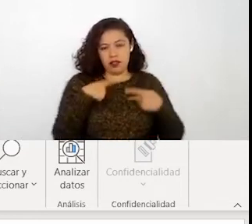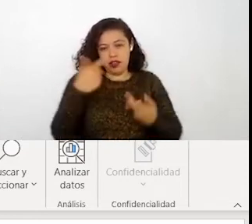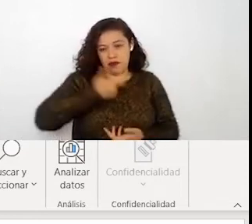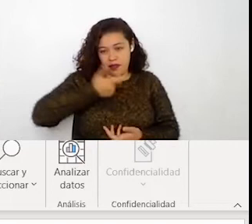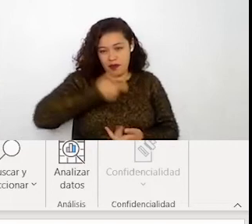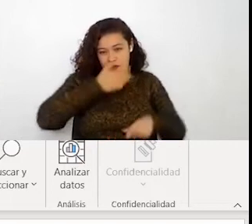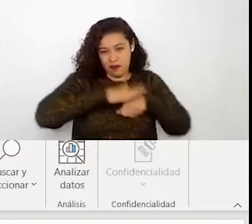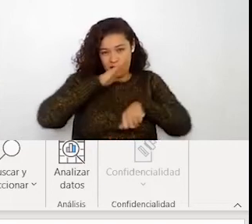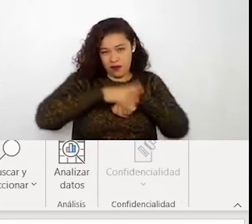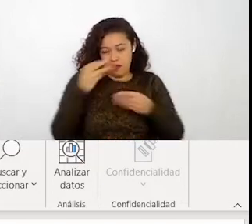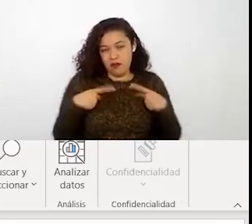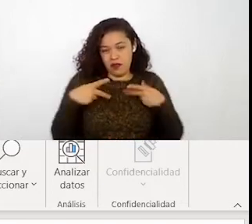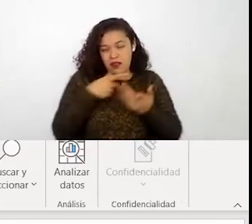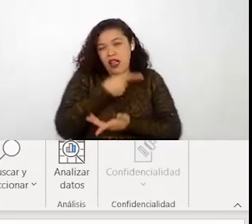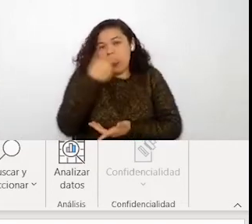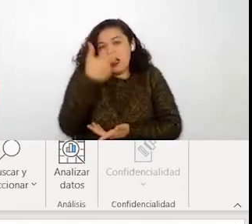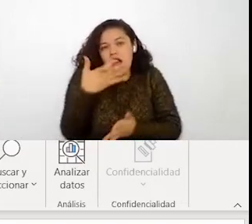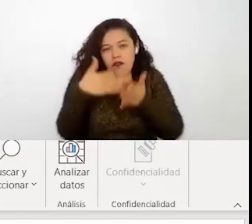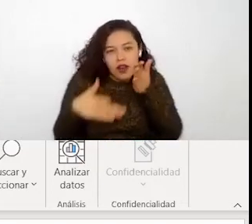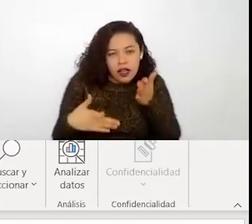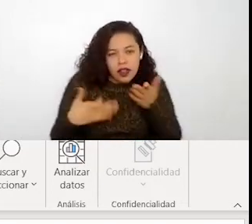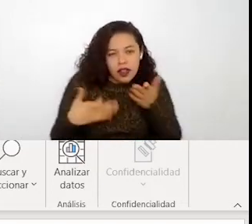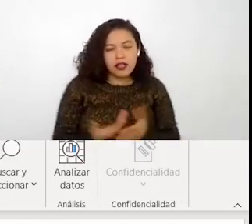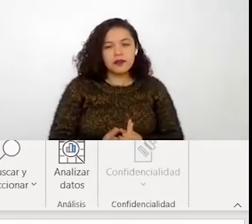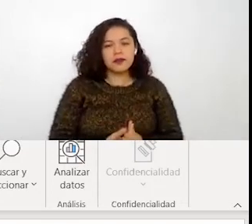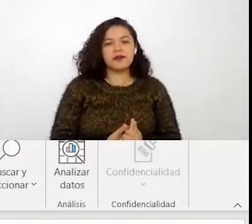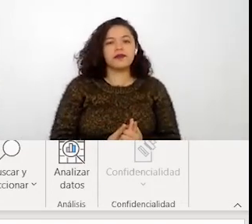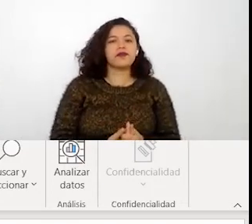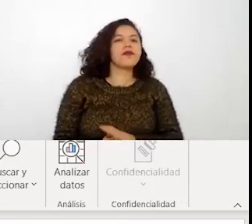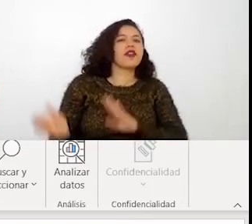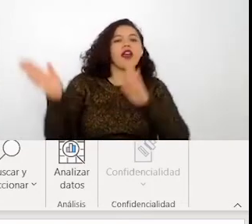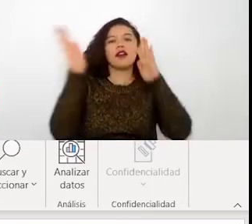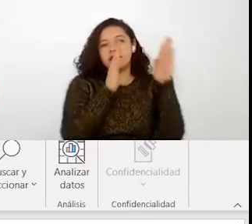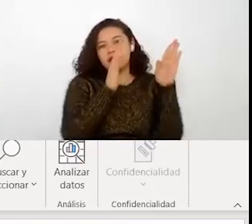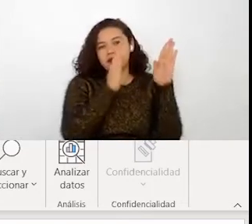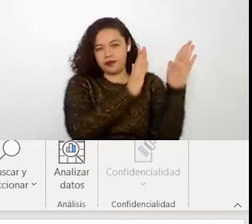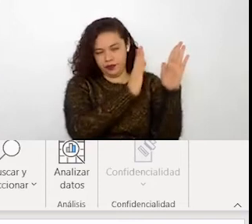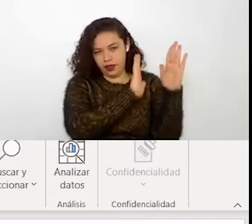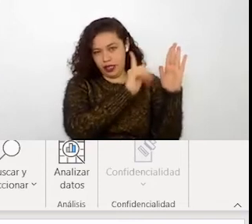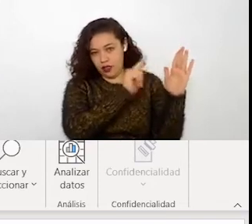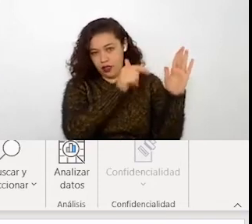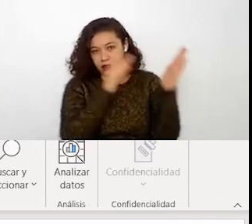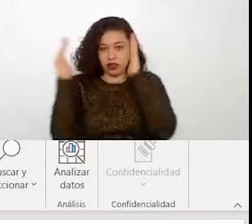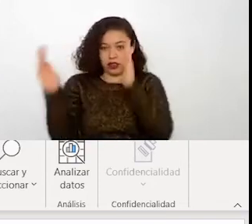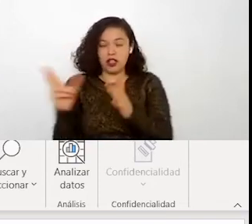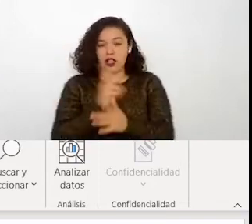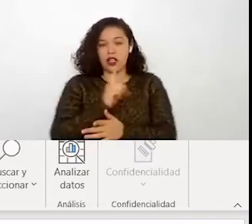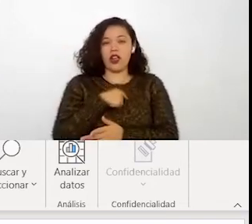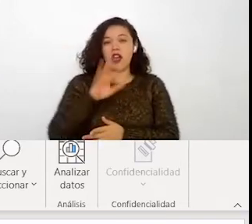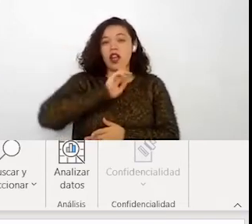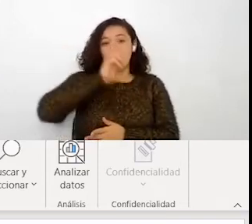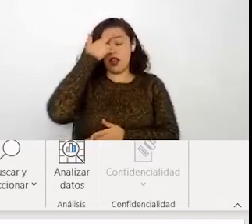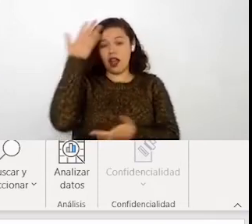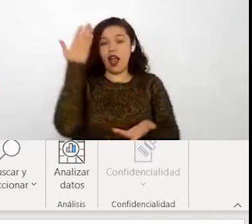son es gente de escasos recursos no y de este lado del Excel tengo mi sueldos Recuerden que